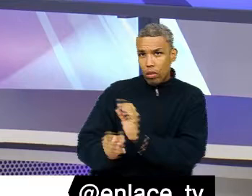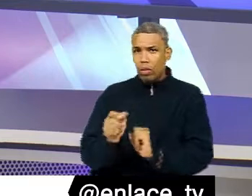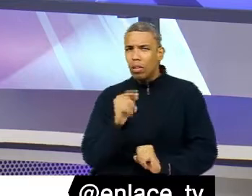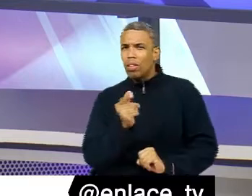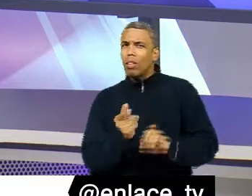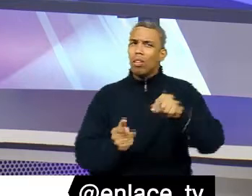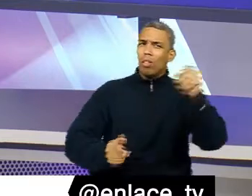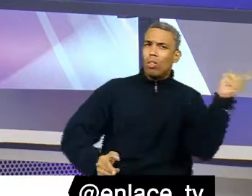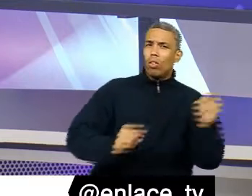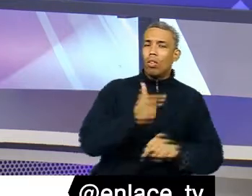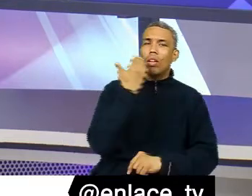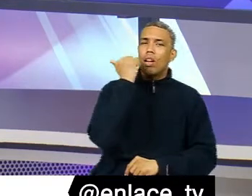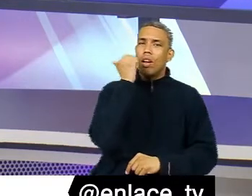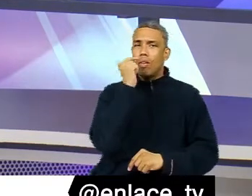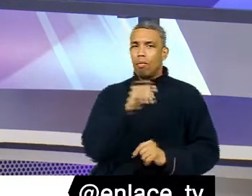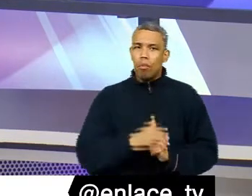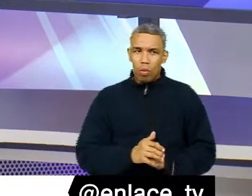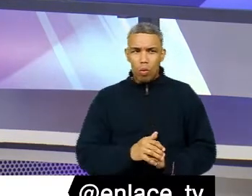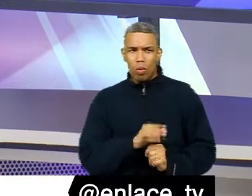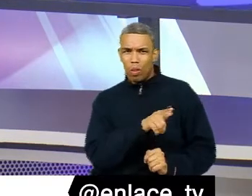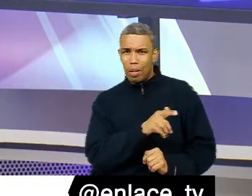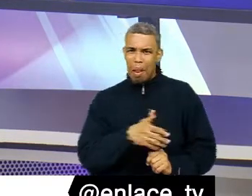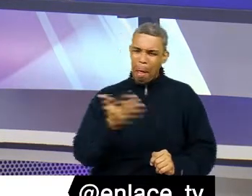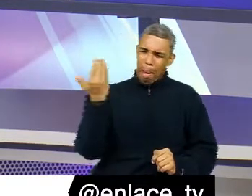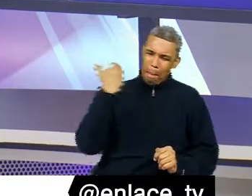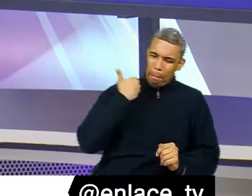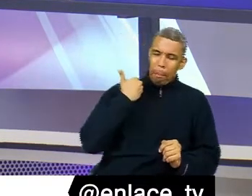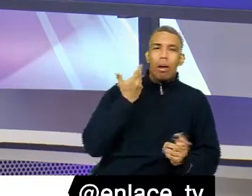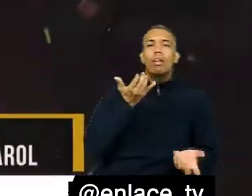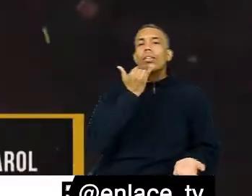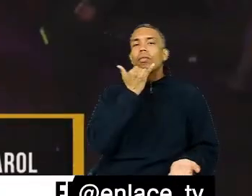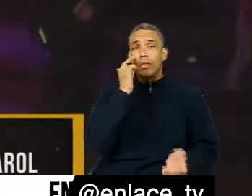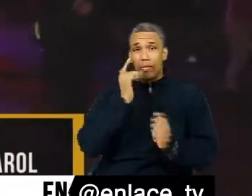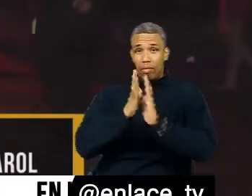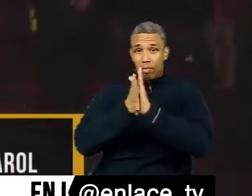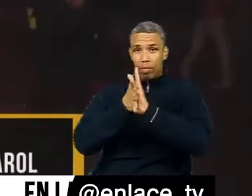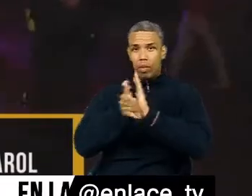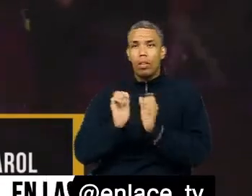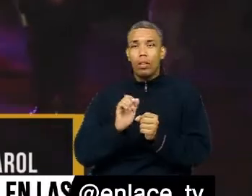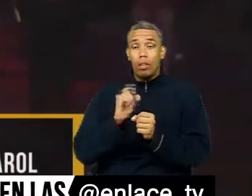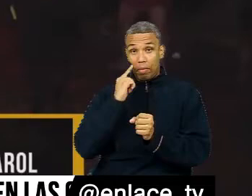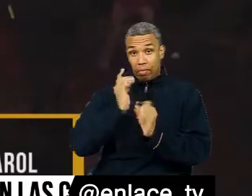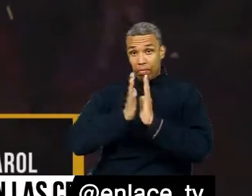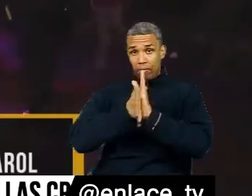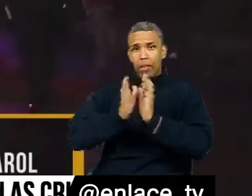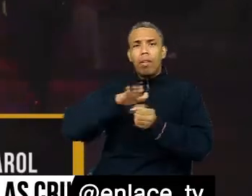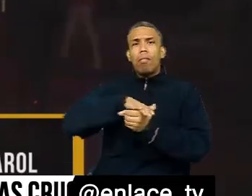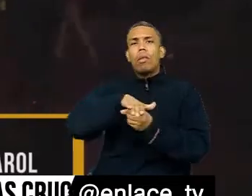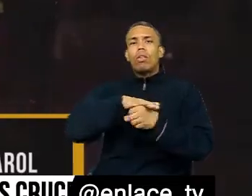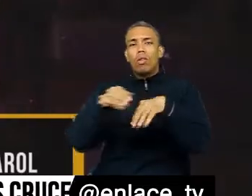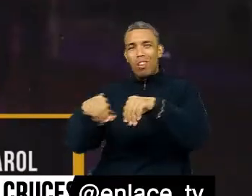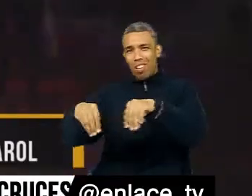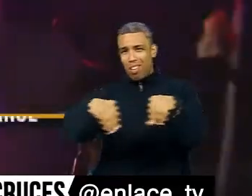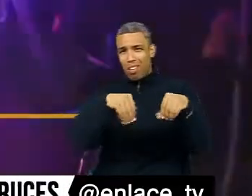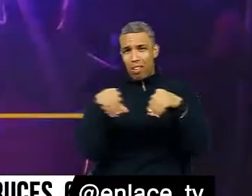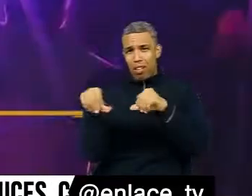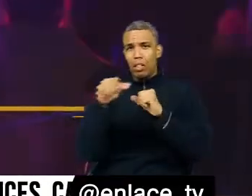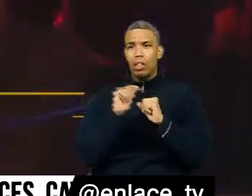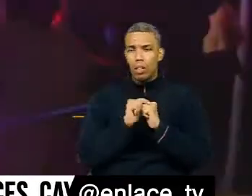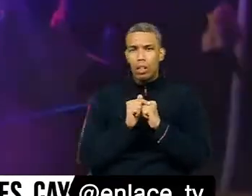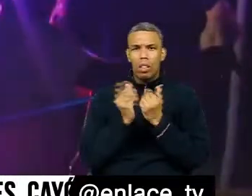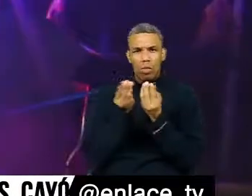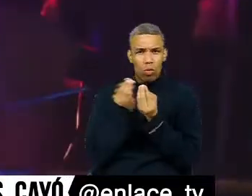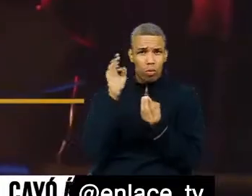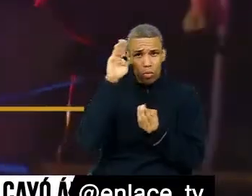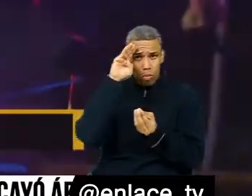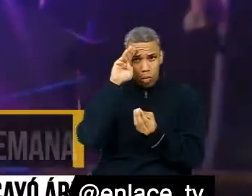de policía este fin de semana en Barranca Bermeja y la región. Hasta el barrio Arenal llegaron las autoridades de policía y el cuerpo técnico de investigaciones de